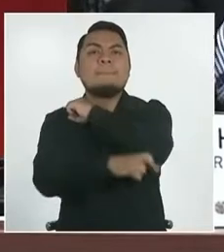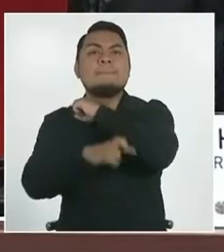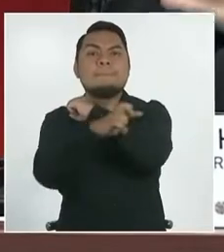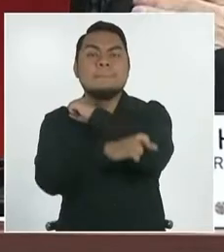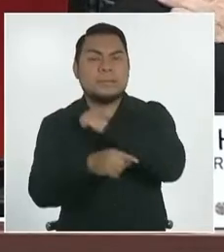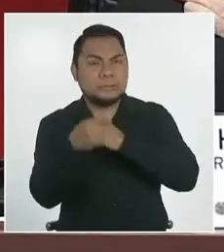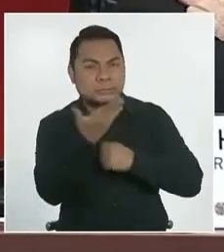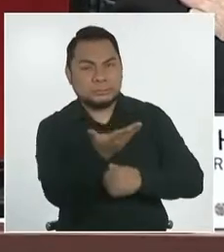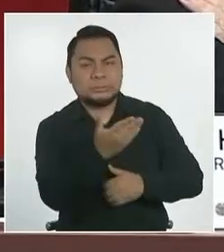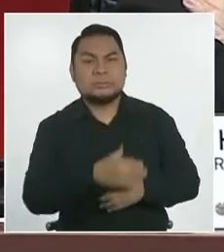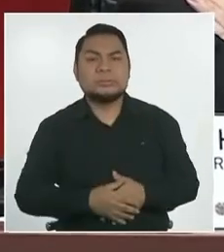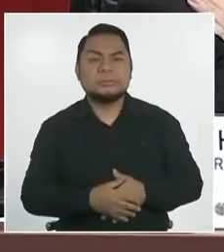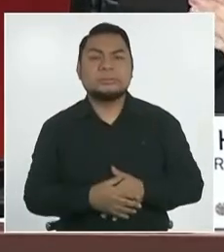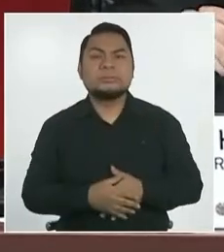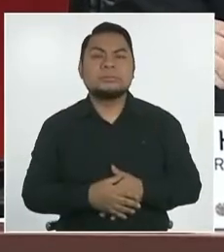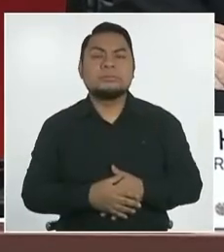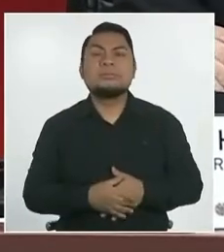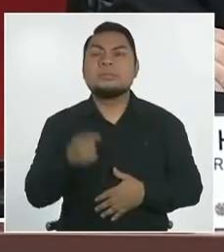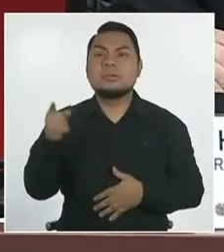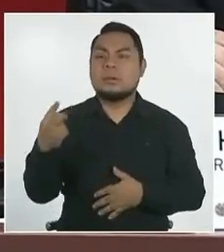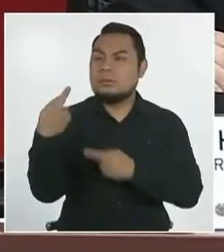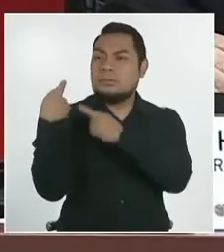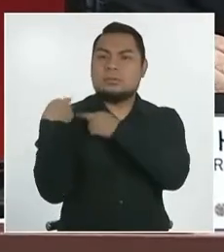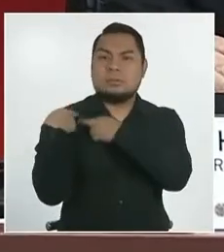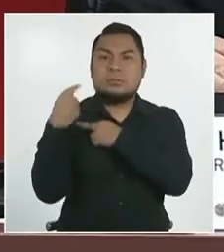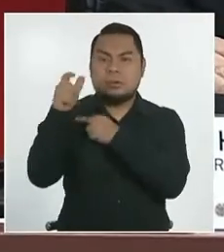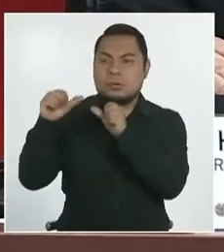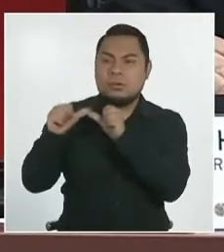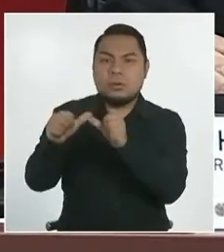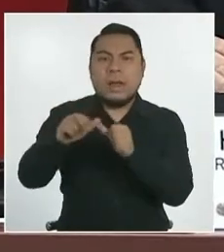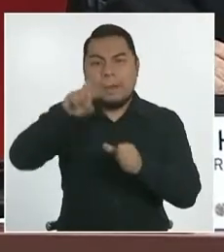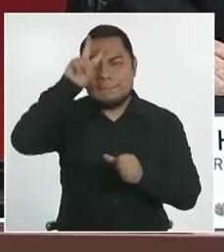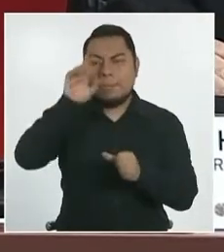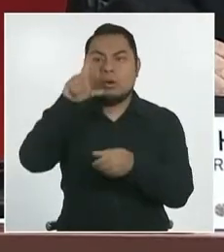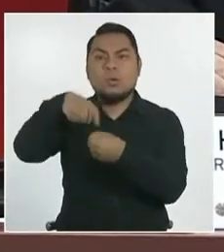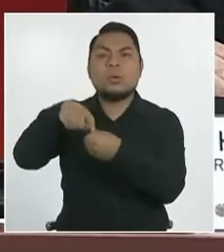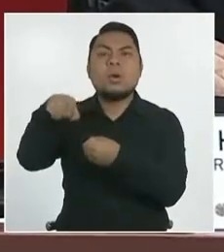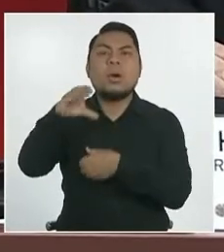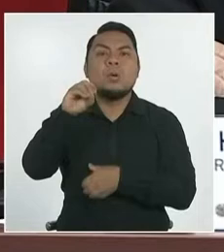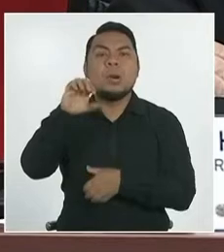Exteriores, señor Representante Permanente del Perú en la OEA,